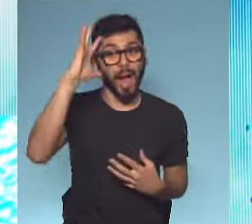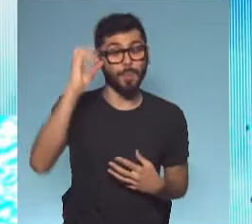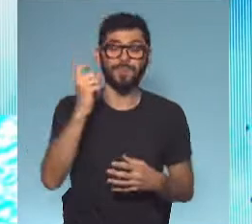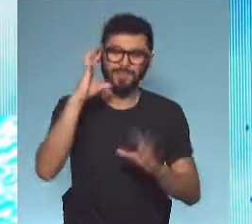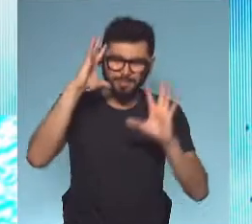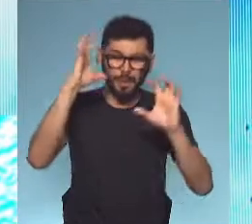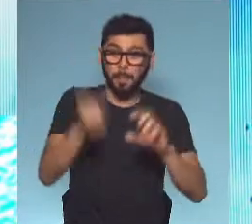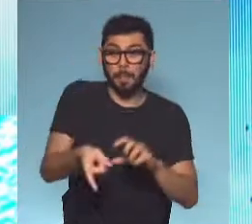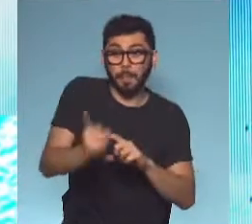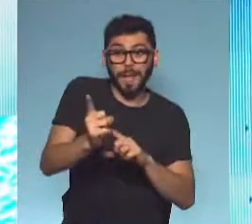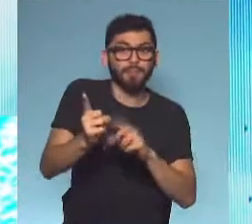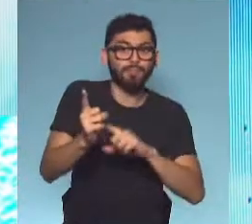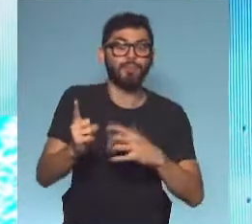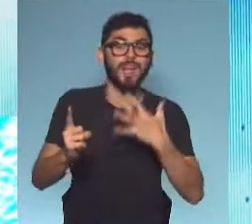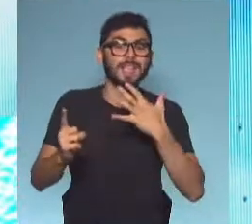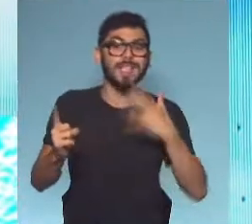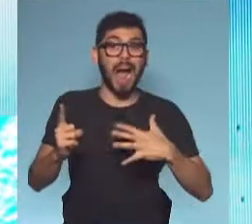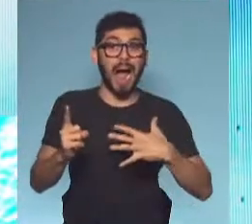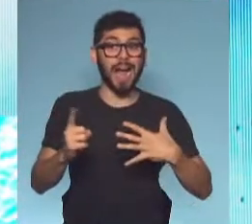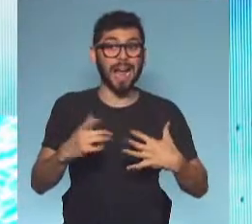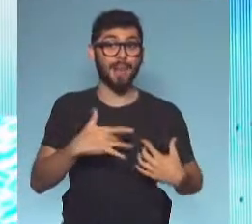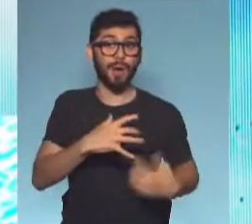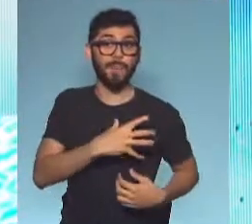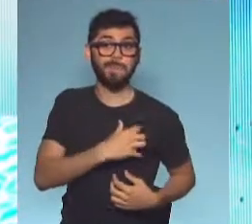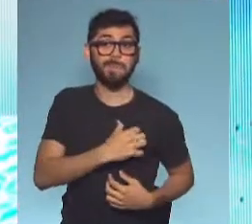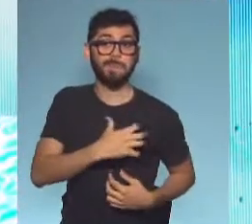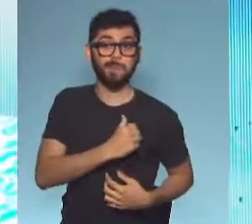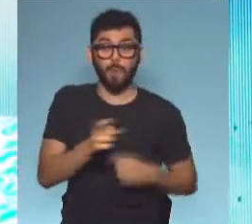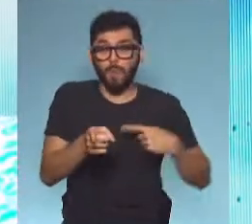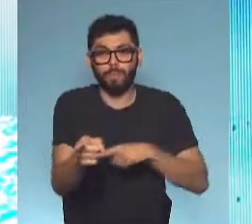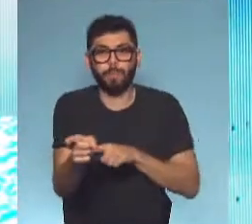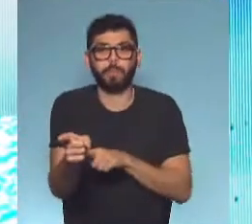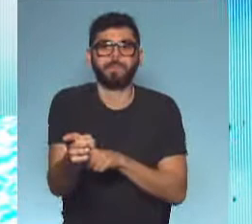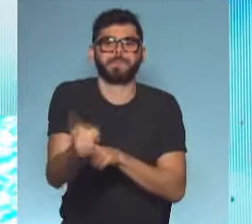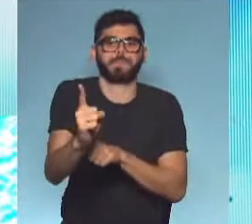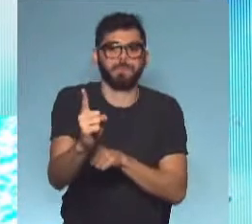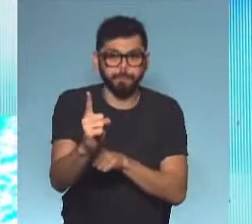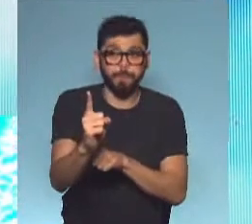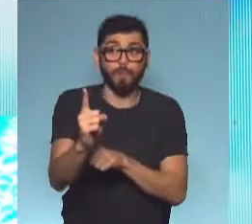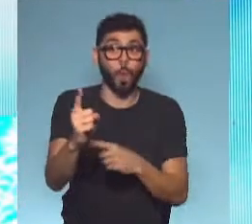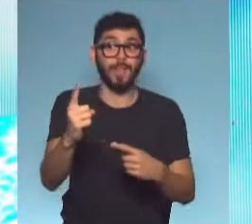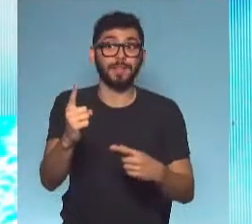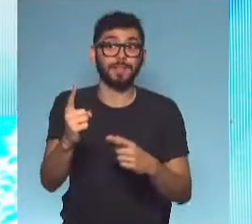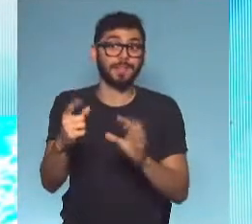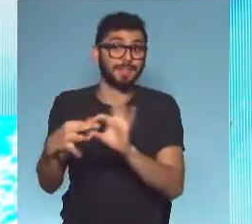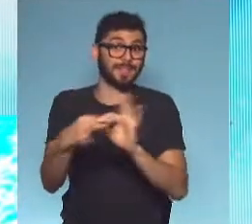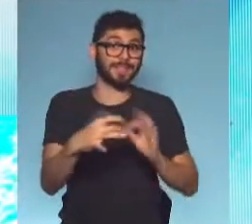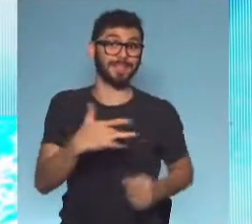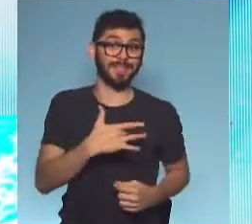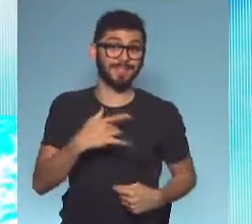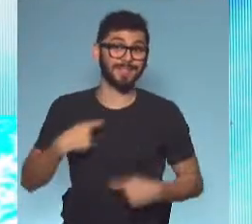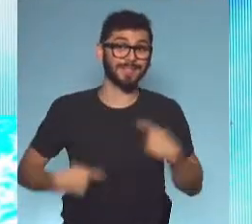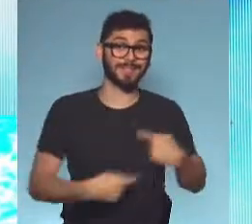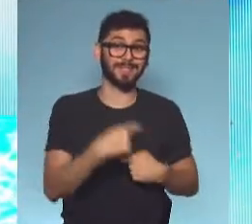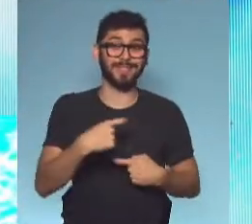pene se llene de sangre, bombee sangre, claro, tenemos que estar bien también de todo el sistema circulatorio. Entonces, si nosotros vemos